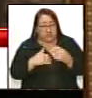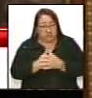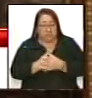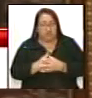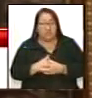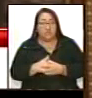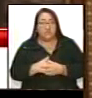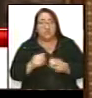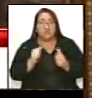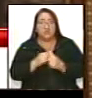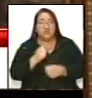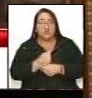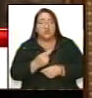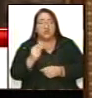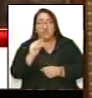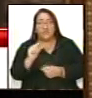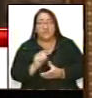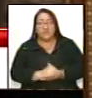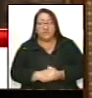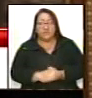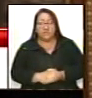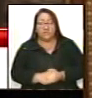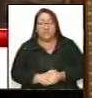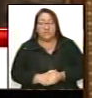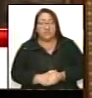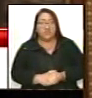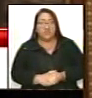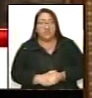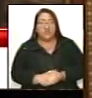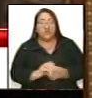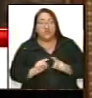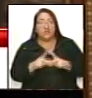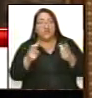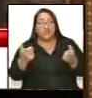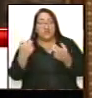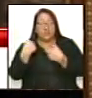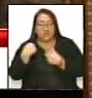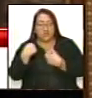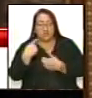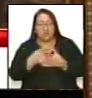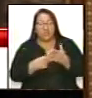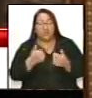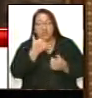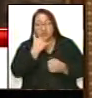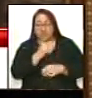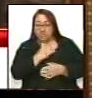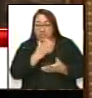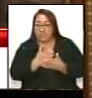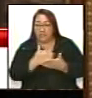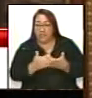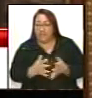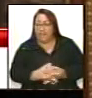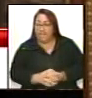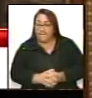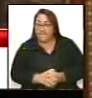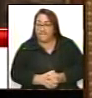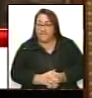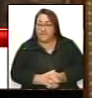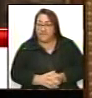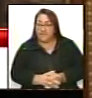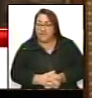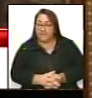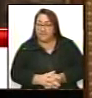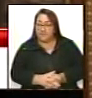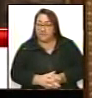de los padres, es muy poco. Pero es grande la responsabilidad que pesa sobre cada uno de nosotros, y nosotros desde el despacho de